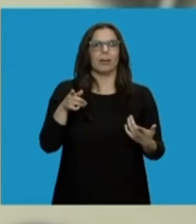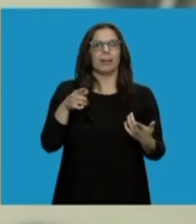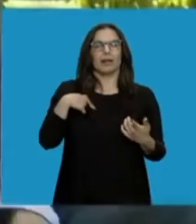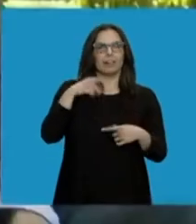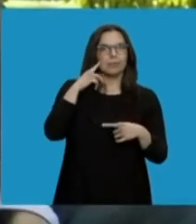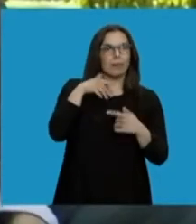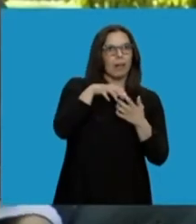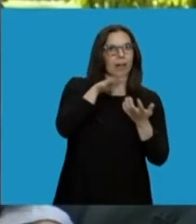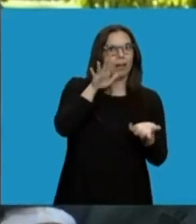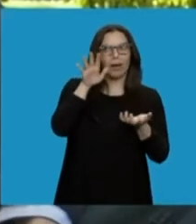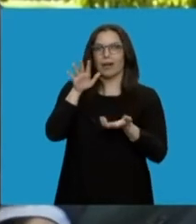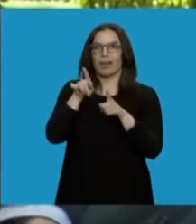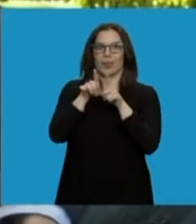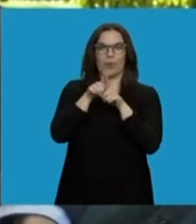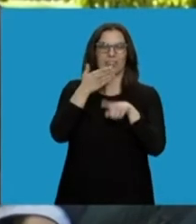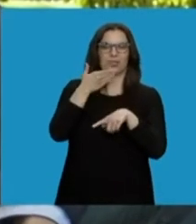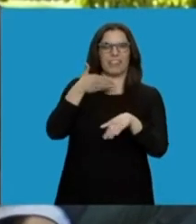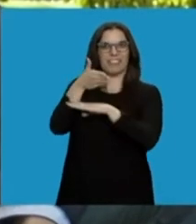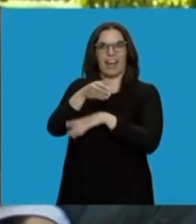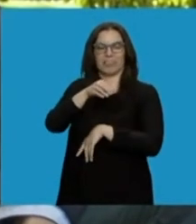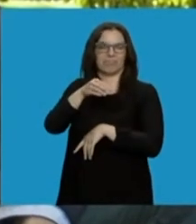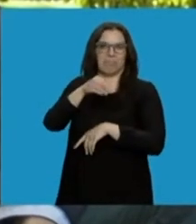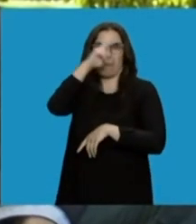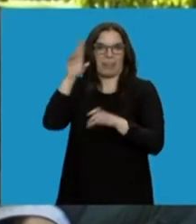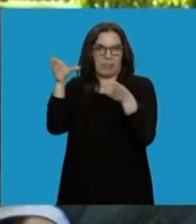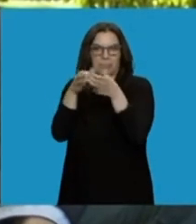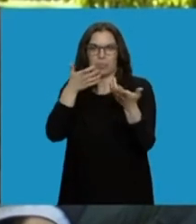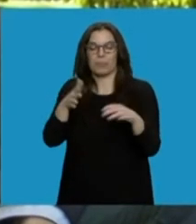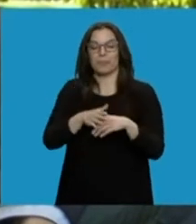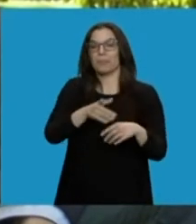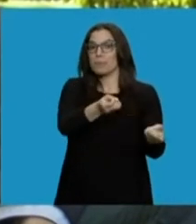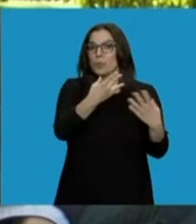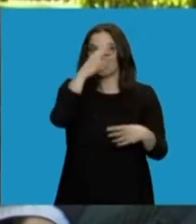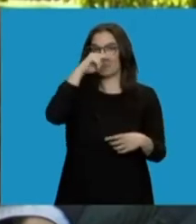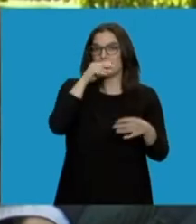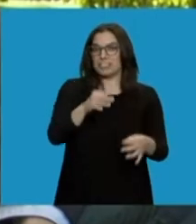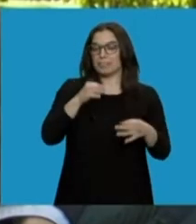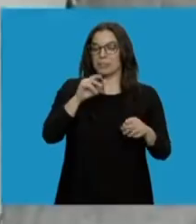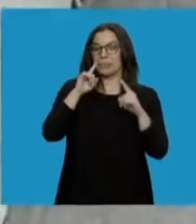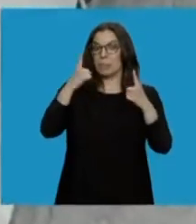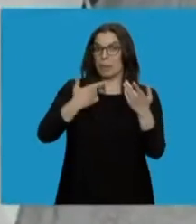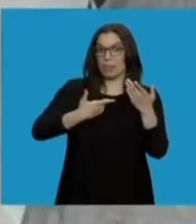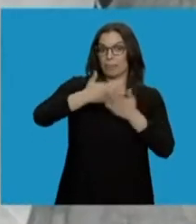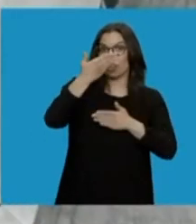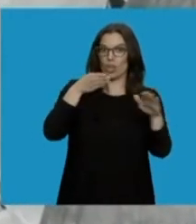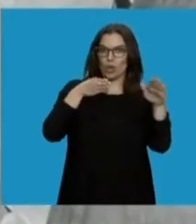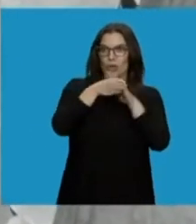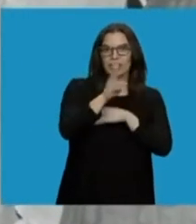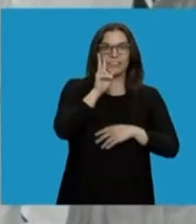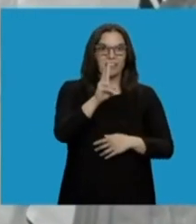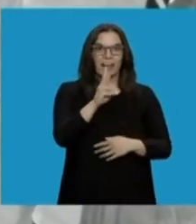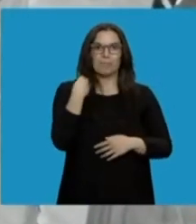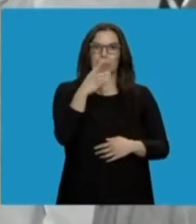de la época. Siempre me cuenta mi padre que la primera visión que tiene cuando entró por primera vez a la redacción del Norte de Castilla era Miguel Delibes haciendo